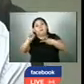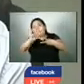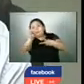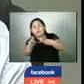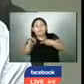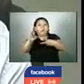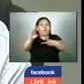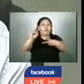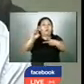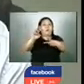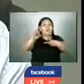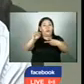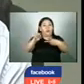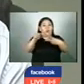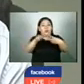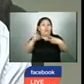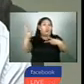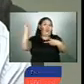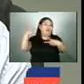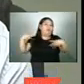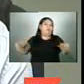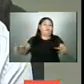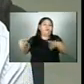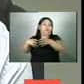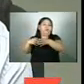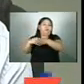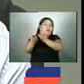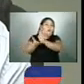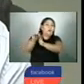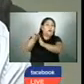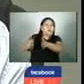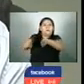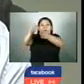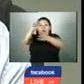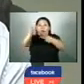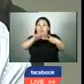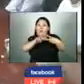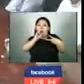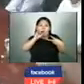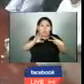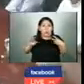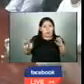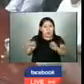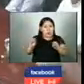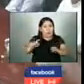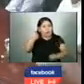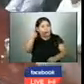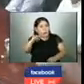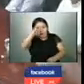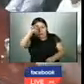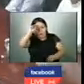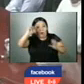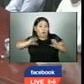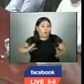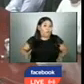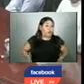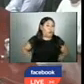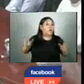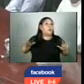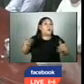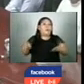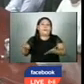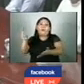Roberto Rubio, ex miembro del Consejo Nacional de Desarrollo, quien aseguró que no tenía rol de funcionario público porque fue